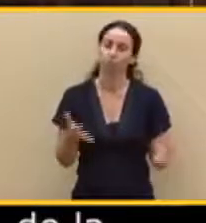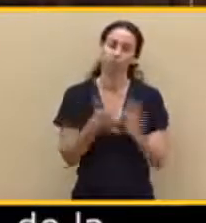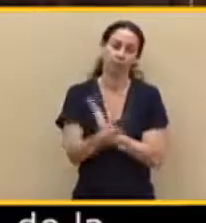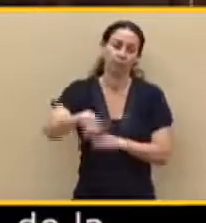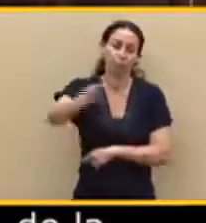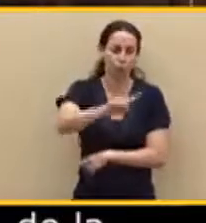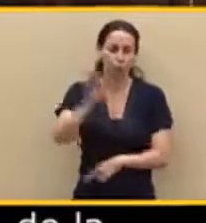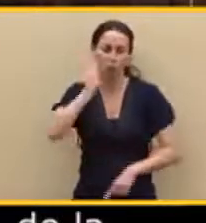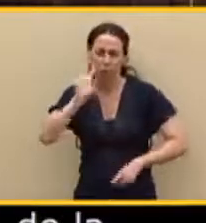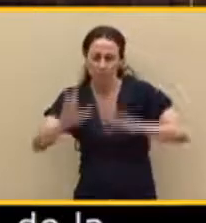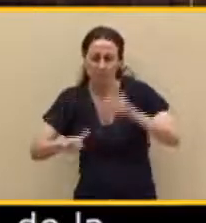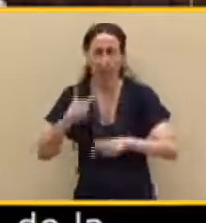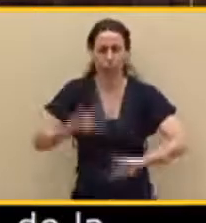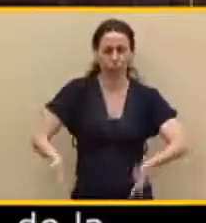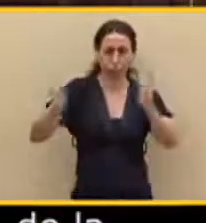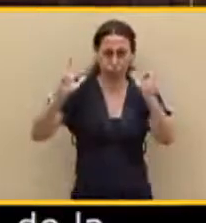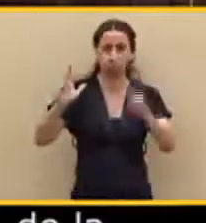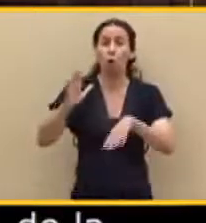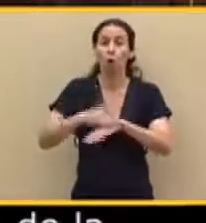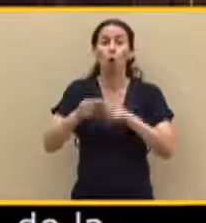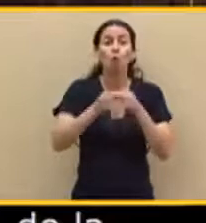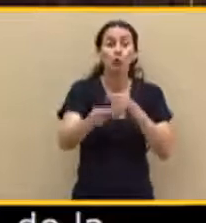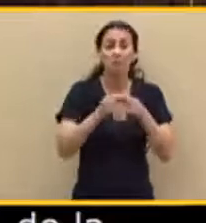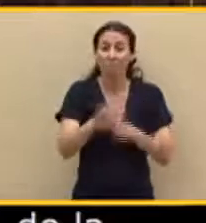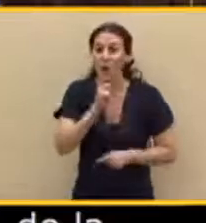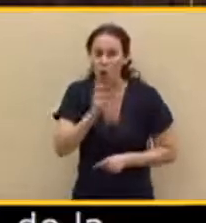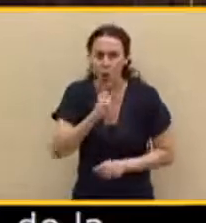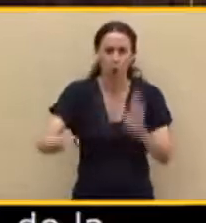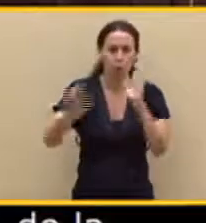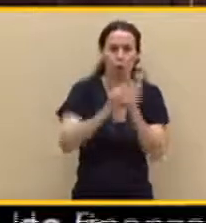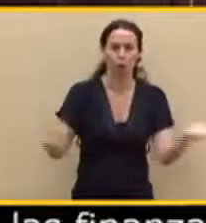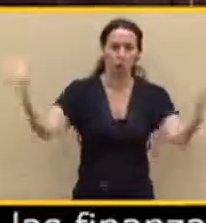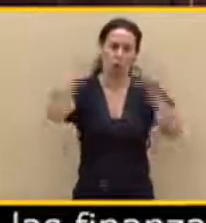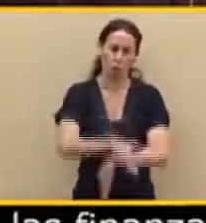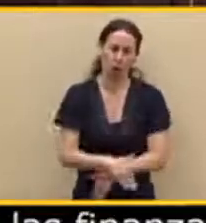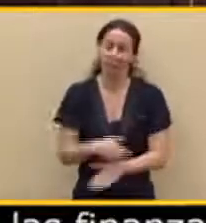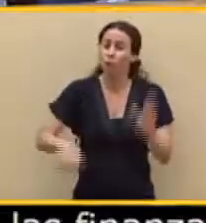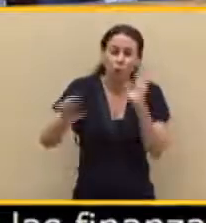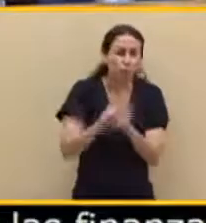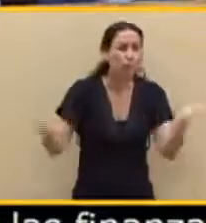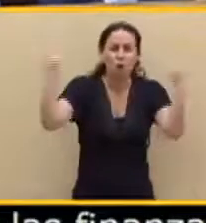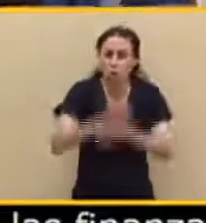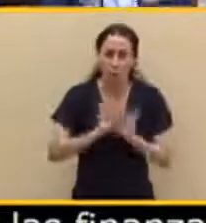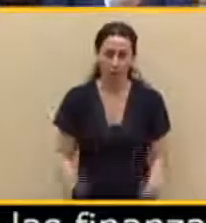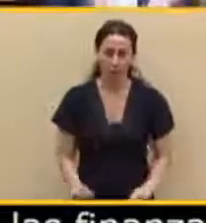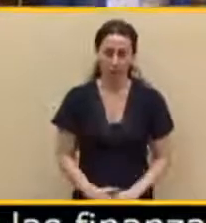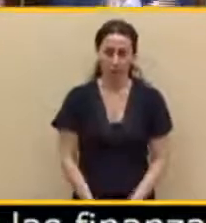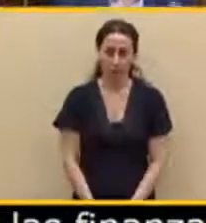corruptos y grandes defraudadores con una medida anticonstitucional, señorías, anticonstitucional.